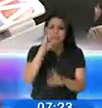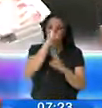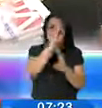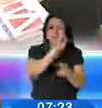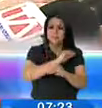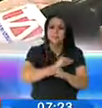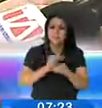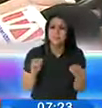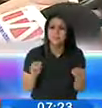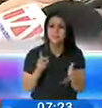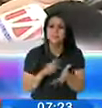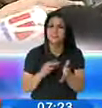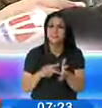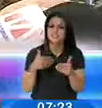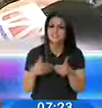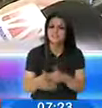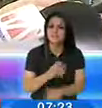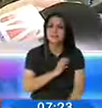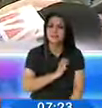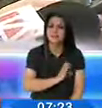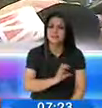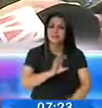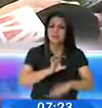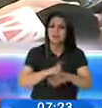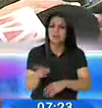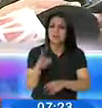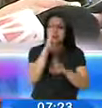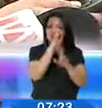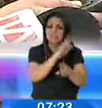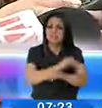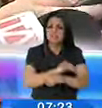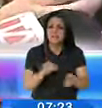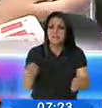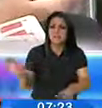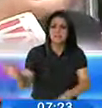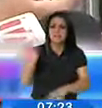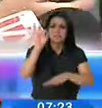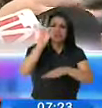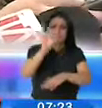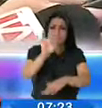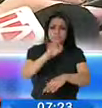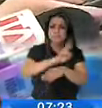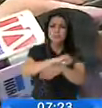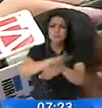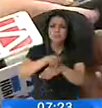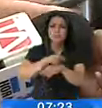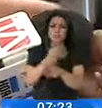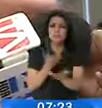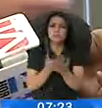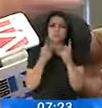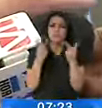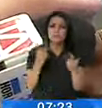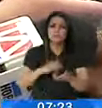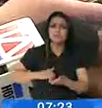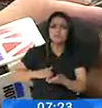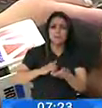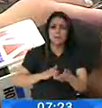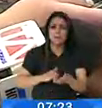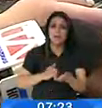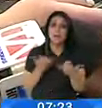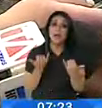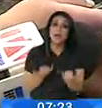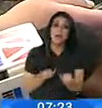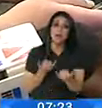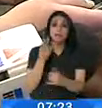todo lo que significa la ética en el Ecuador. Luego de haber sido nombrado superintendente de Economía Popular, decide a